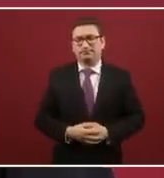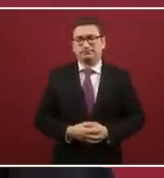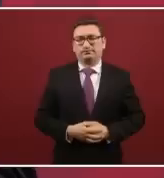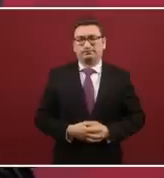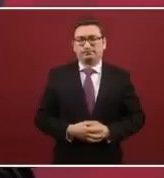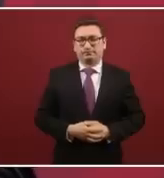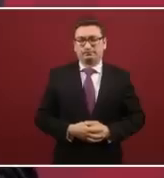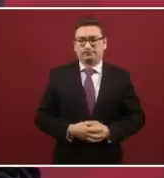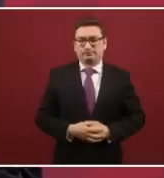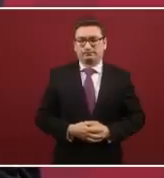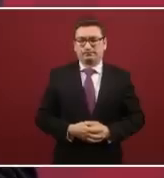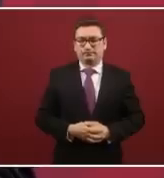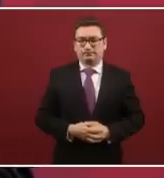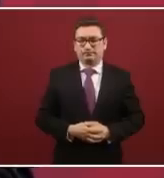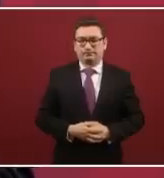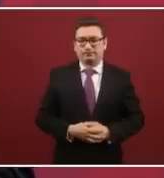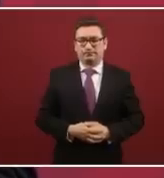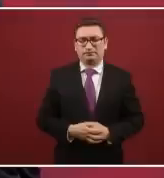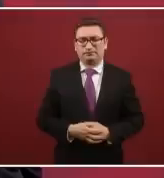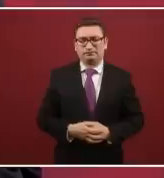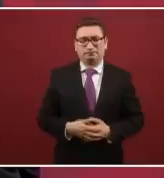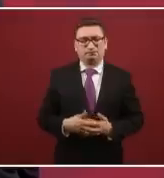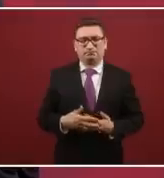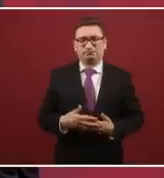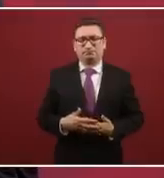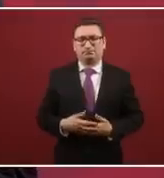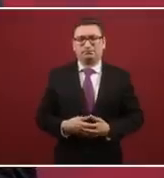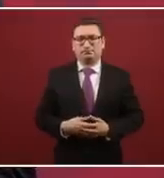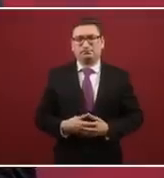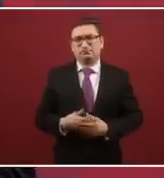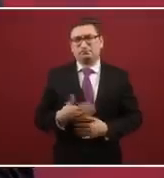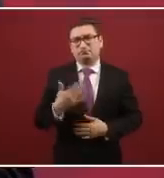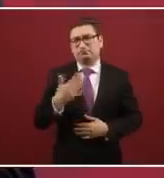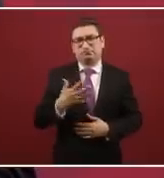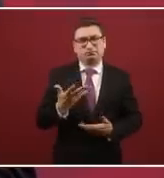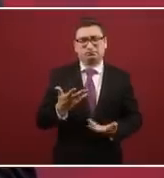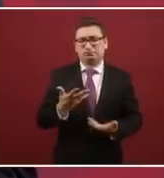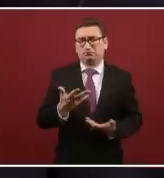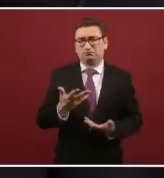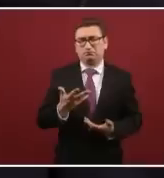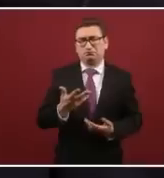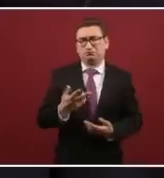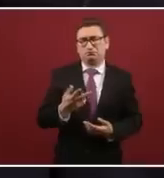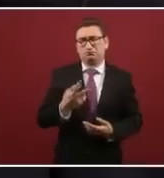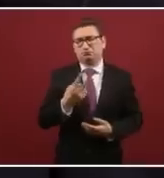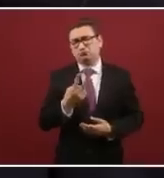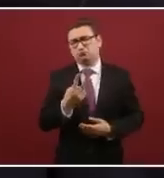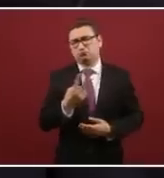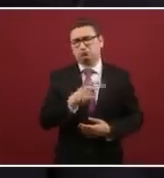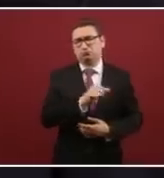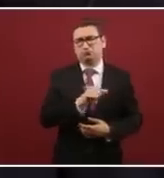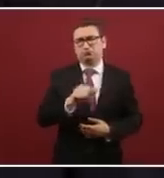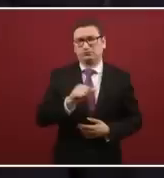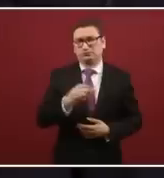que pasa de 2 homicidios a 6